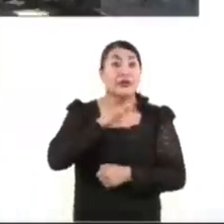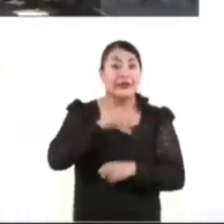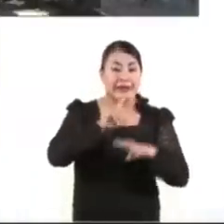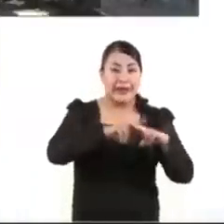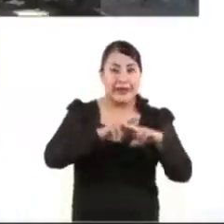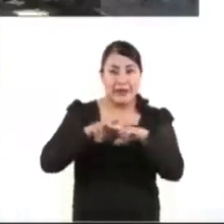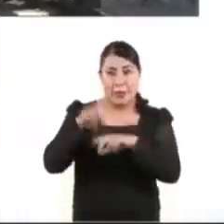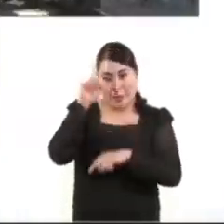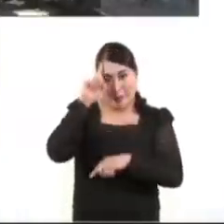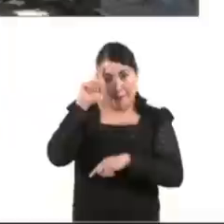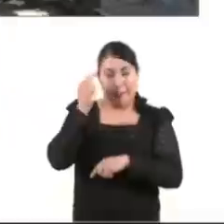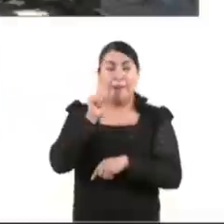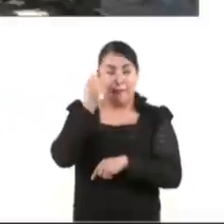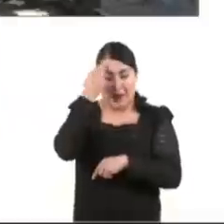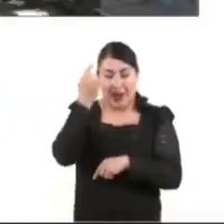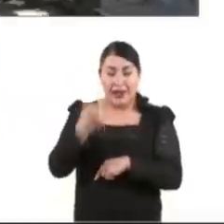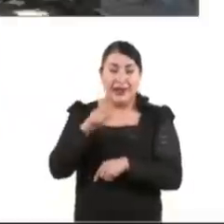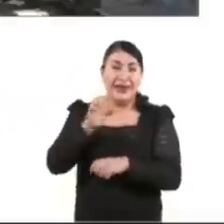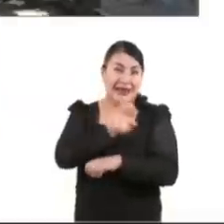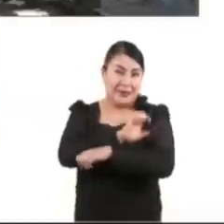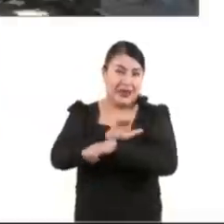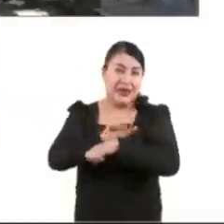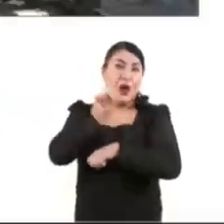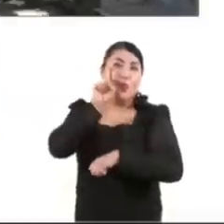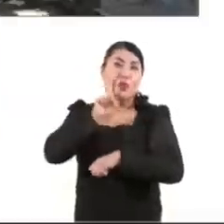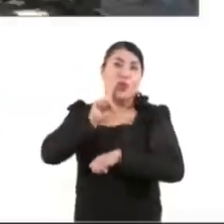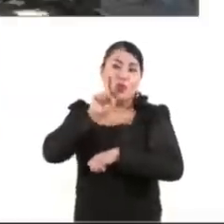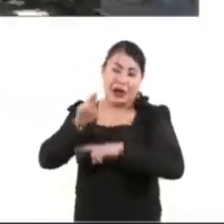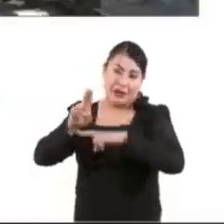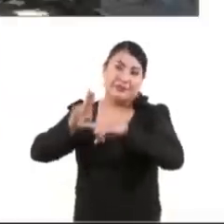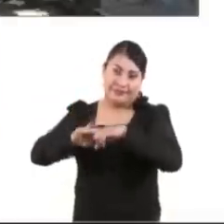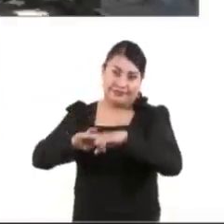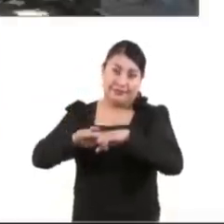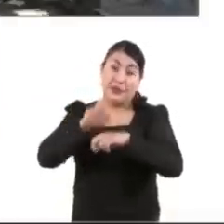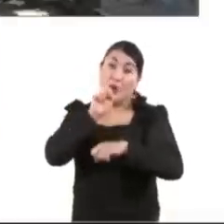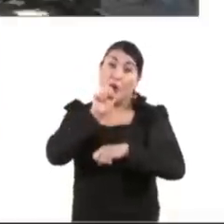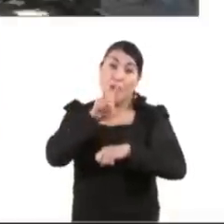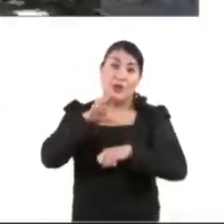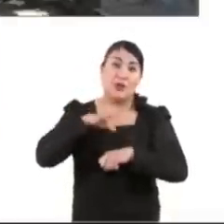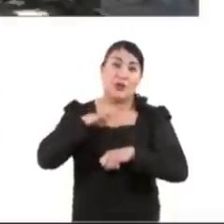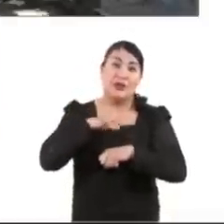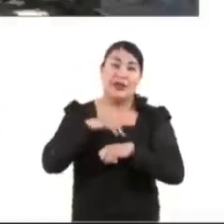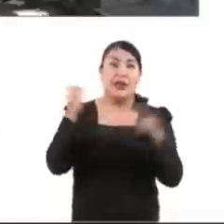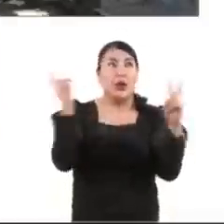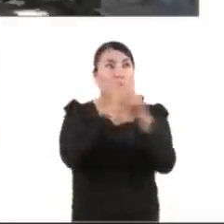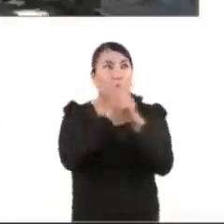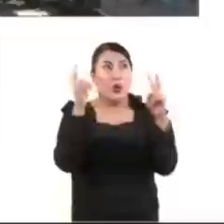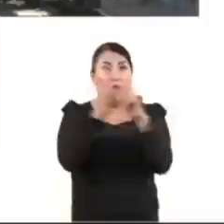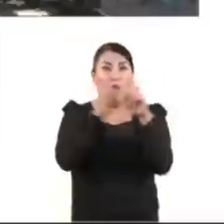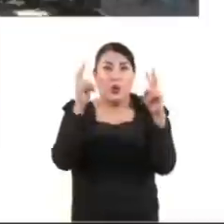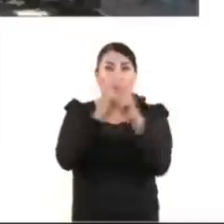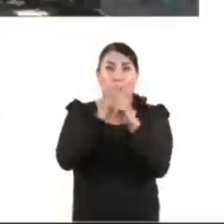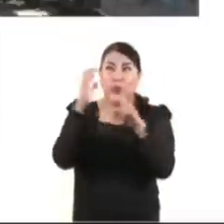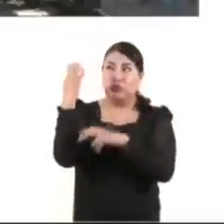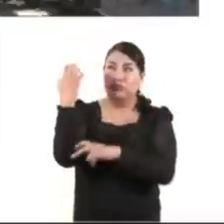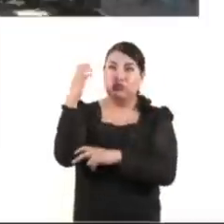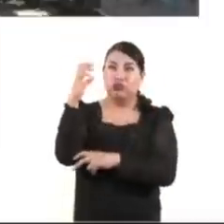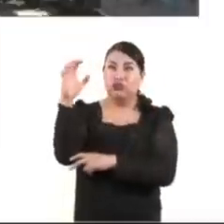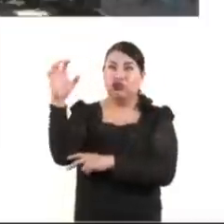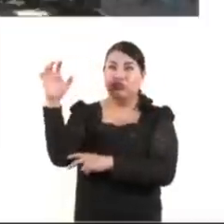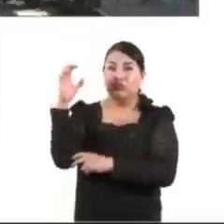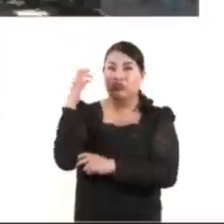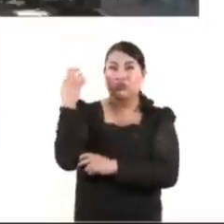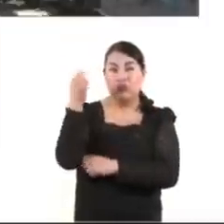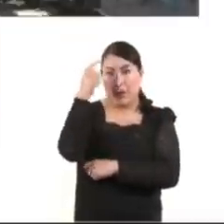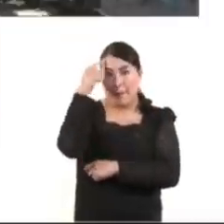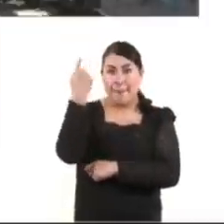mujeres en el sistema de ventilación si tanto de inyecciones y esta acción para mantener el aire